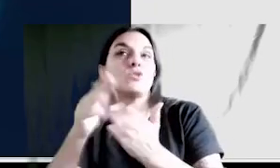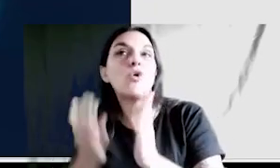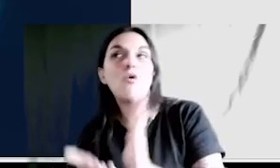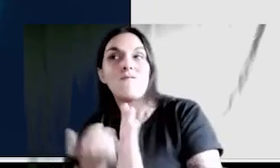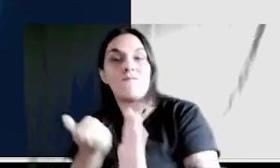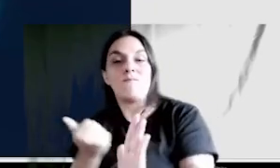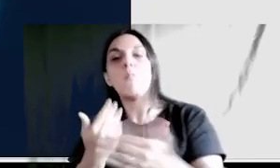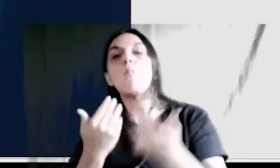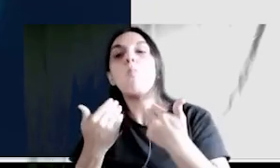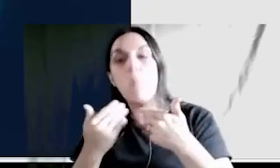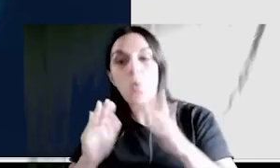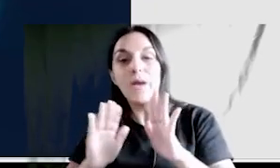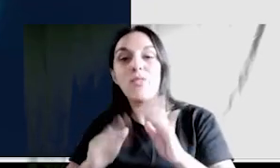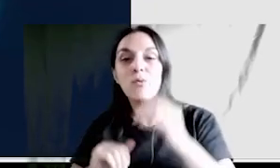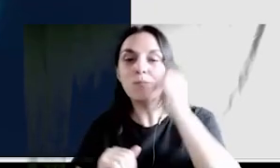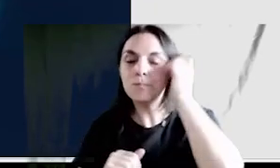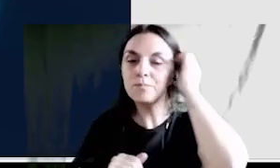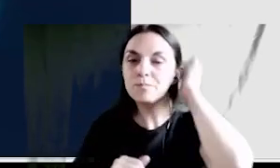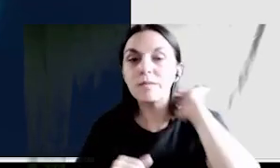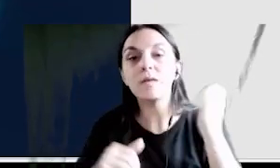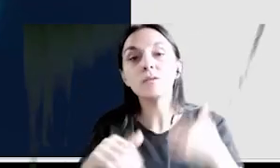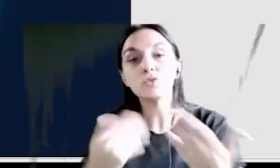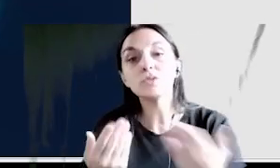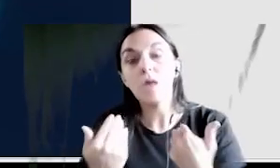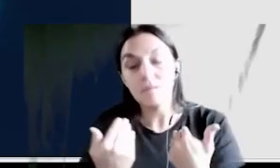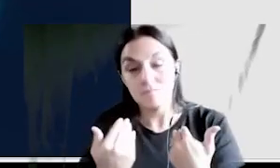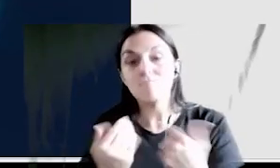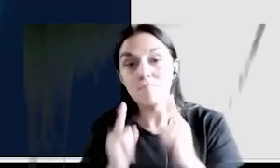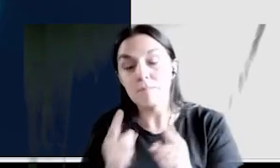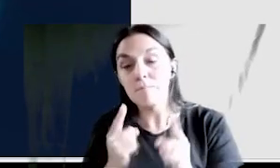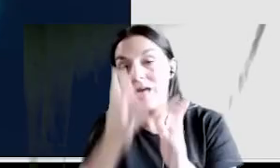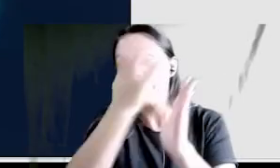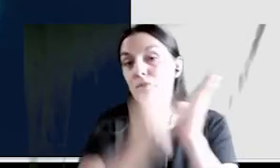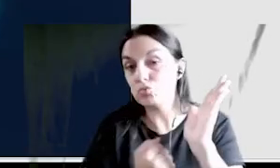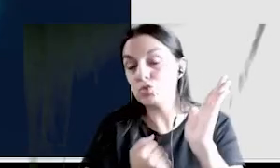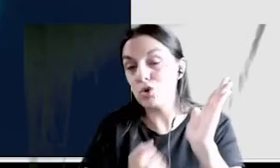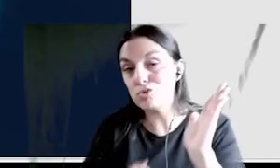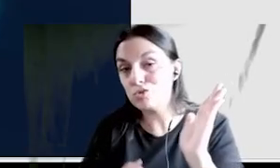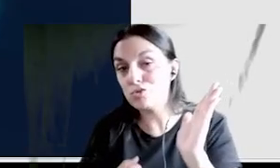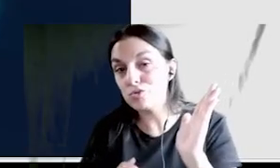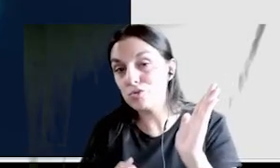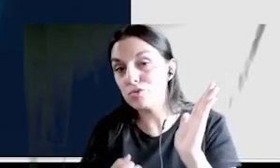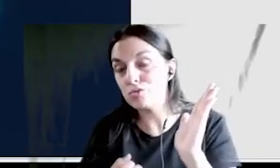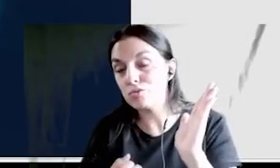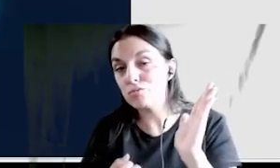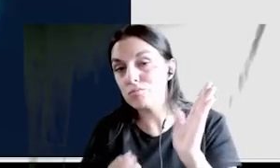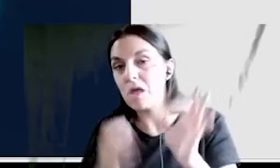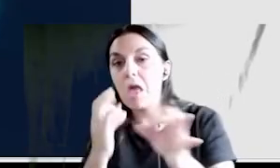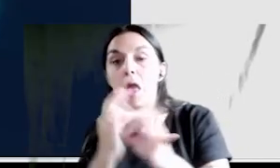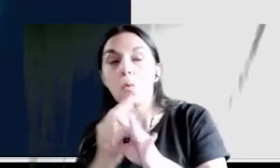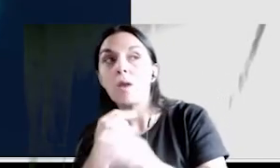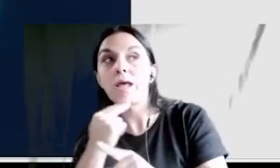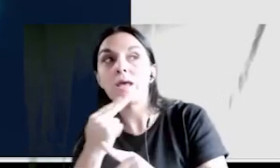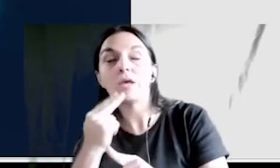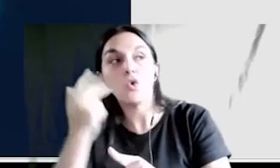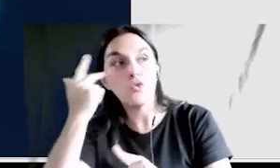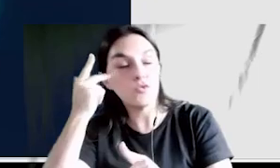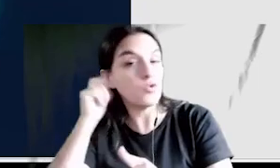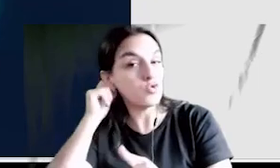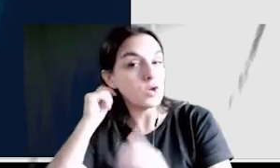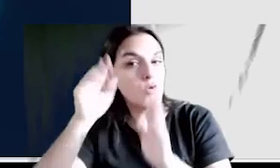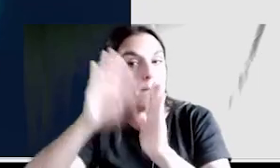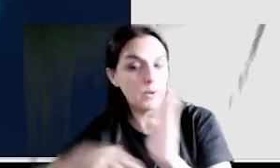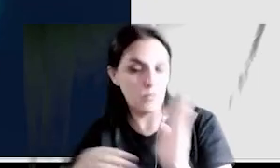Entonces, yo puedo incorporar en esta deducción los colegios de mis hijos menores de 18